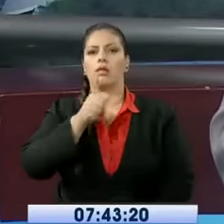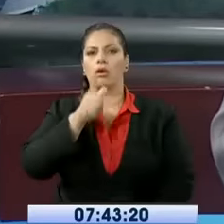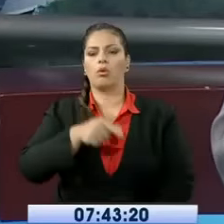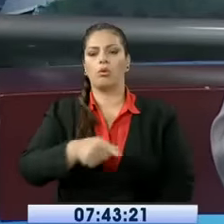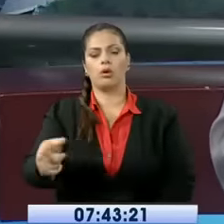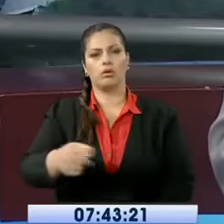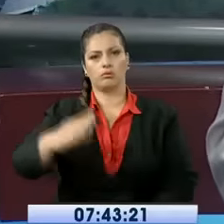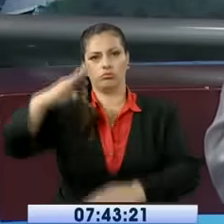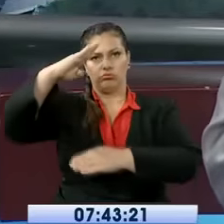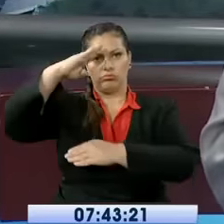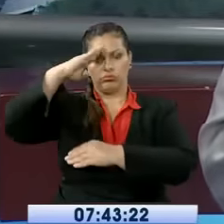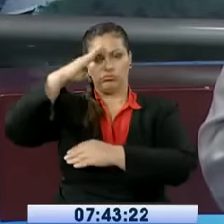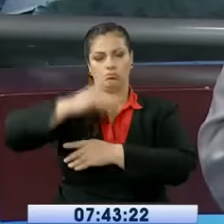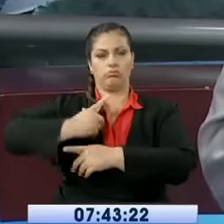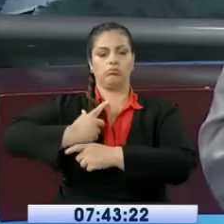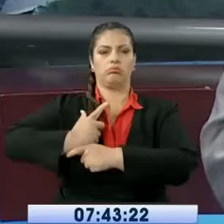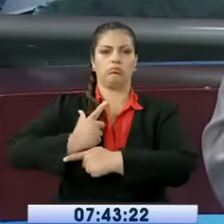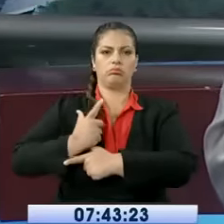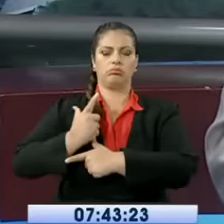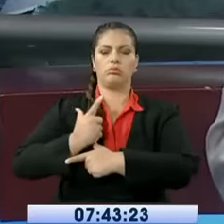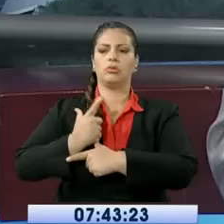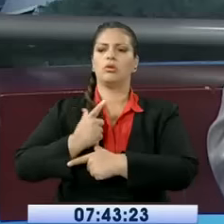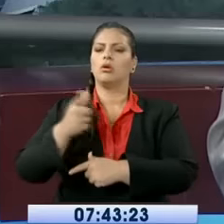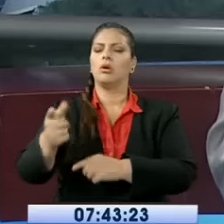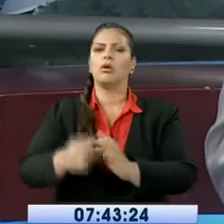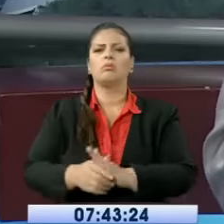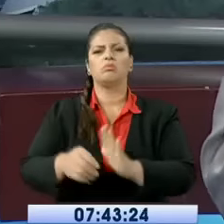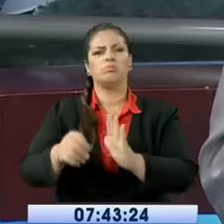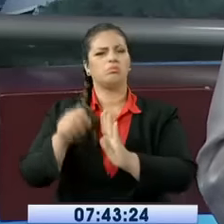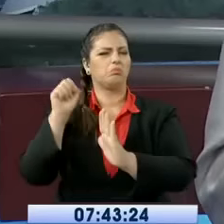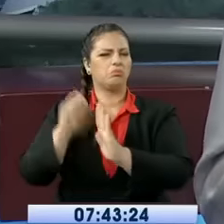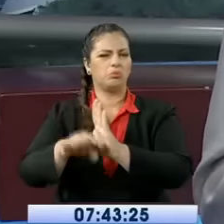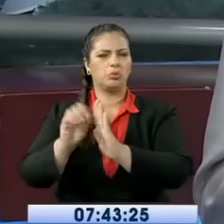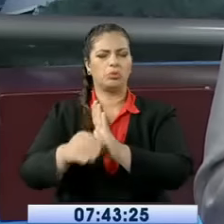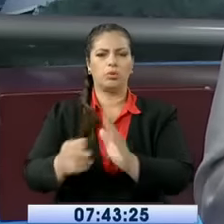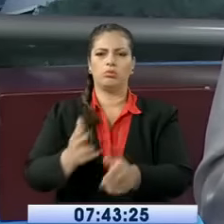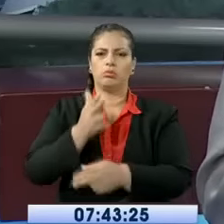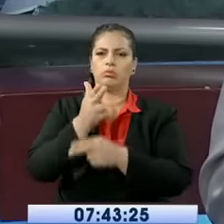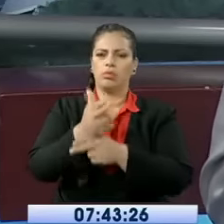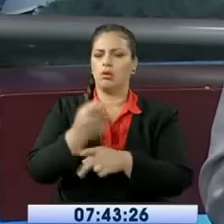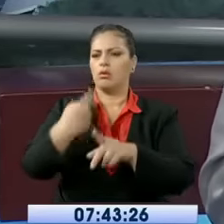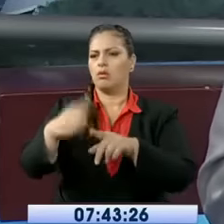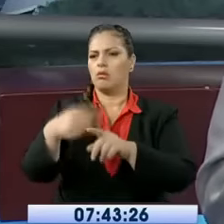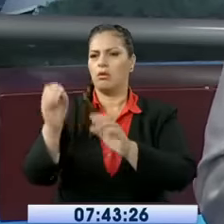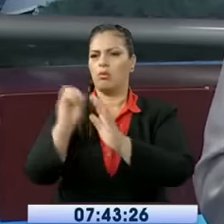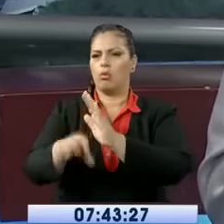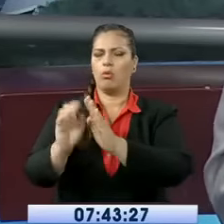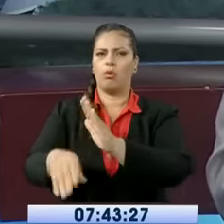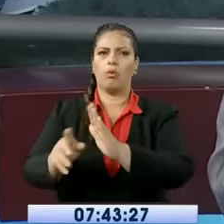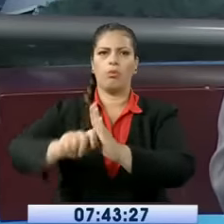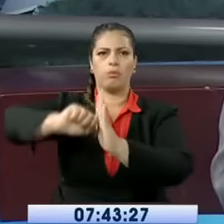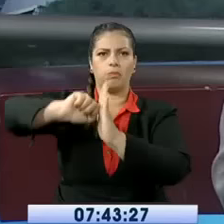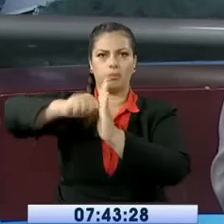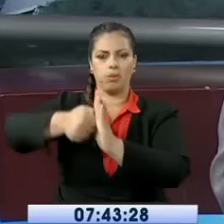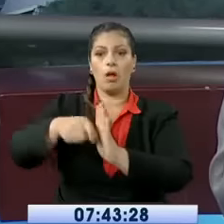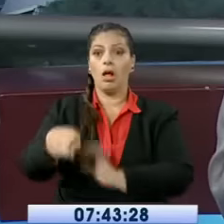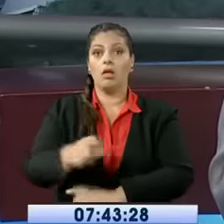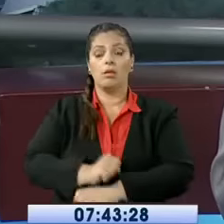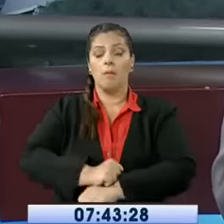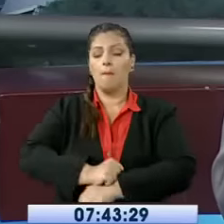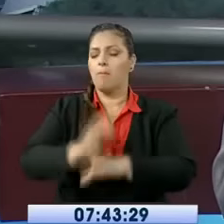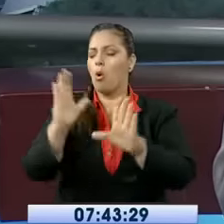quedaron heridos a consecuencia de una fuerte explosión ocurrida en el rastrillo o bodega de armamento de la Brigada